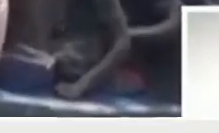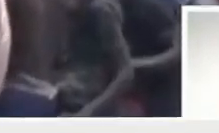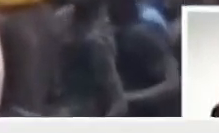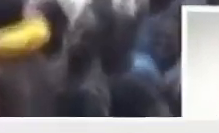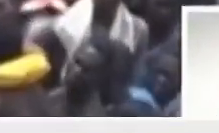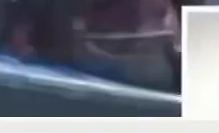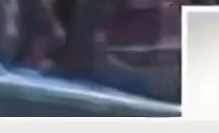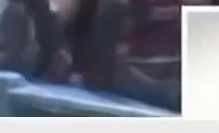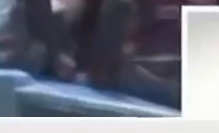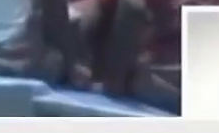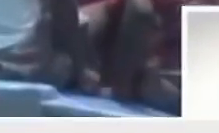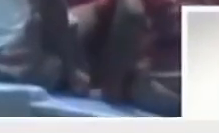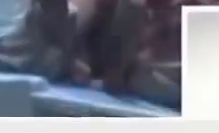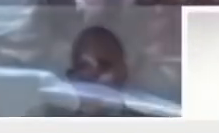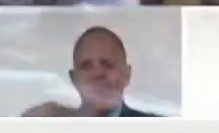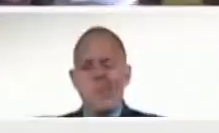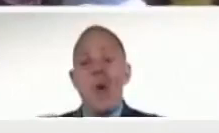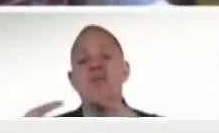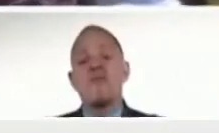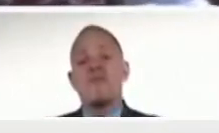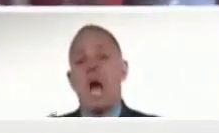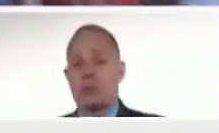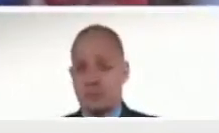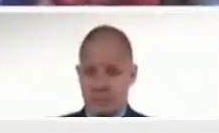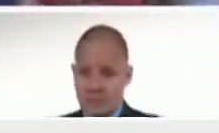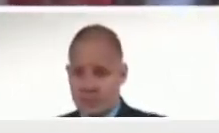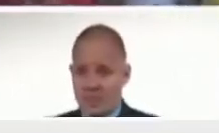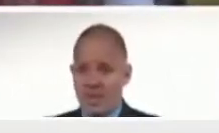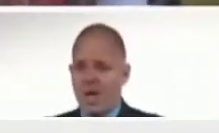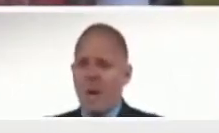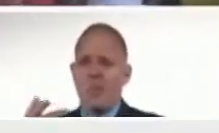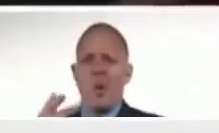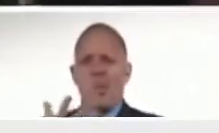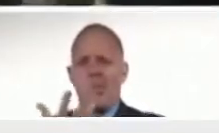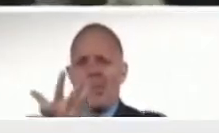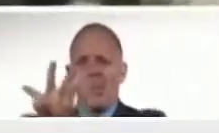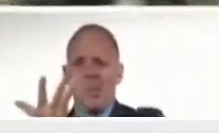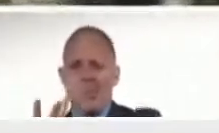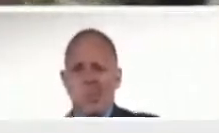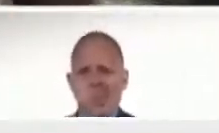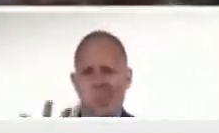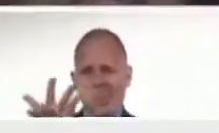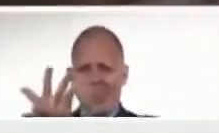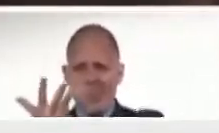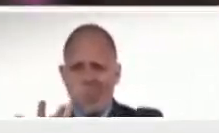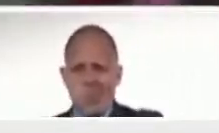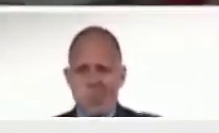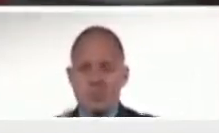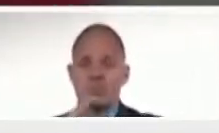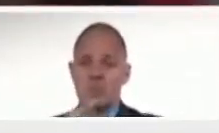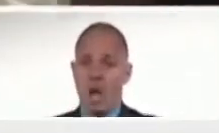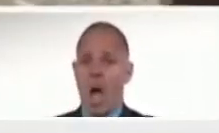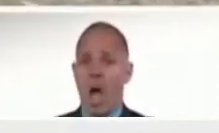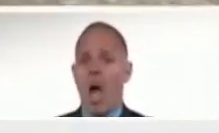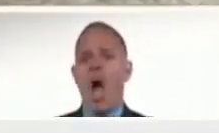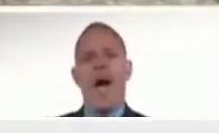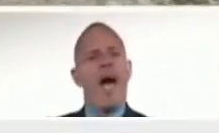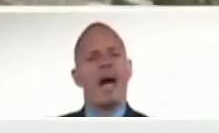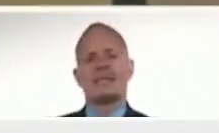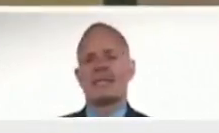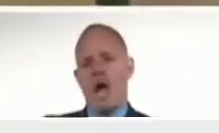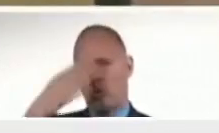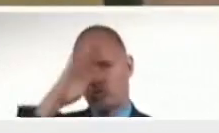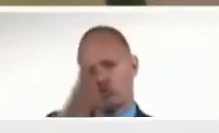más de 800 migrantes haitianos incluidos también algunos menores de edad también decían que un recién nacido se